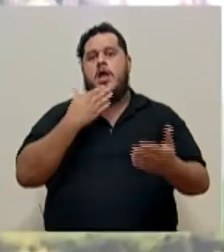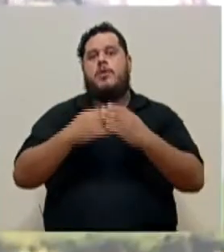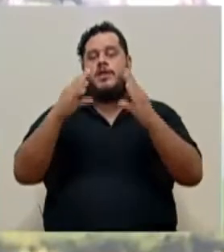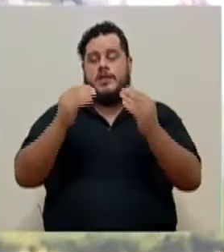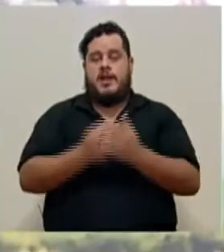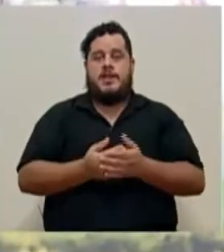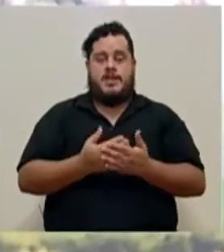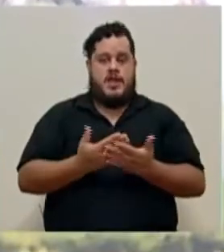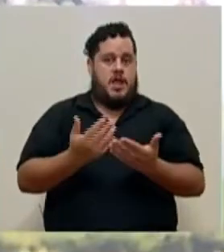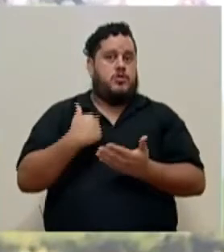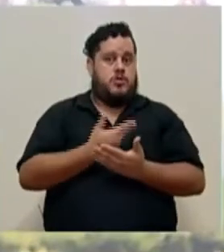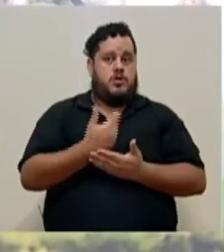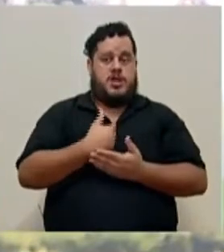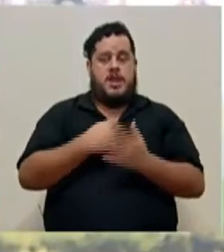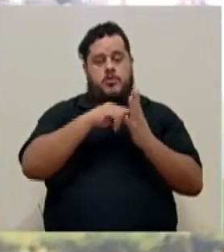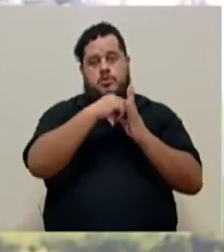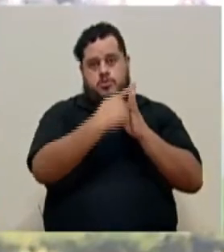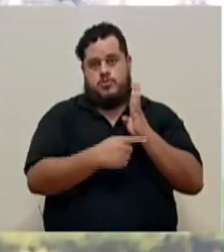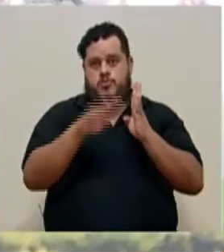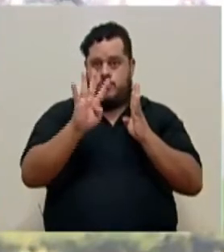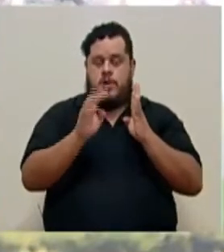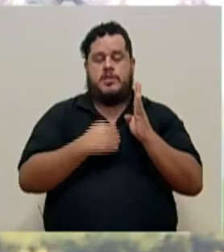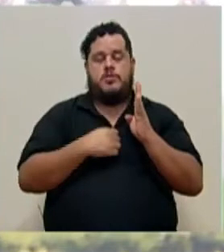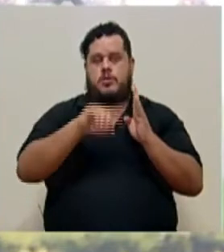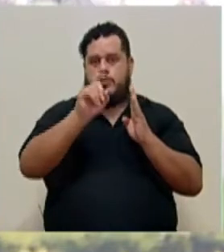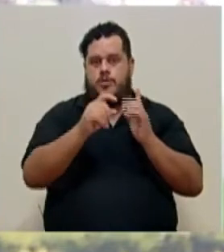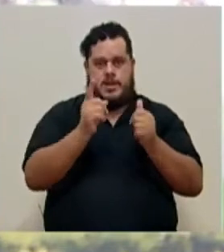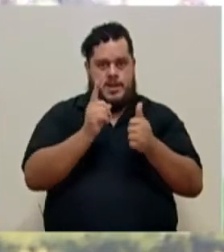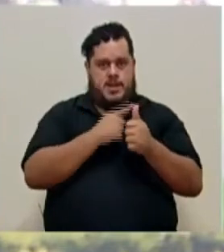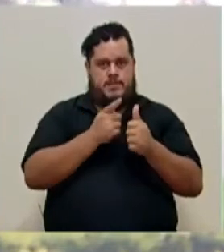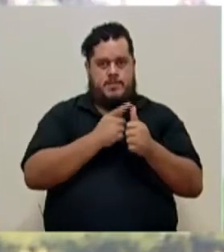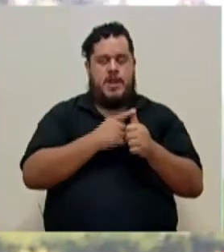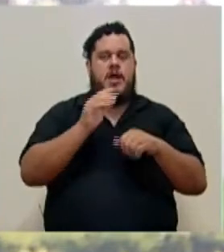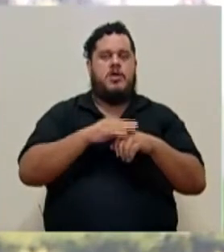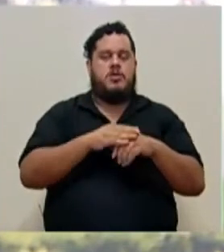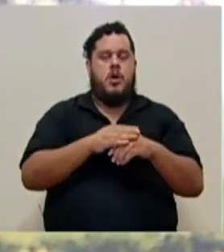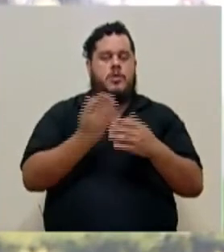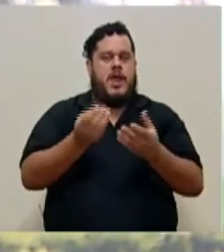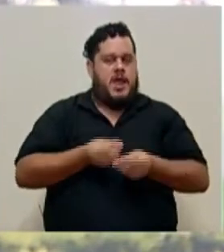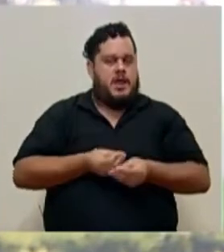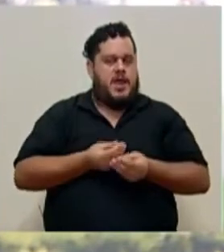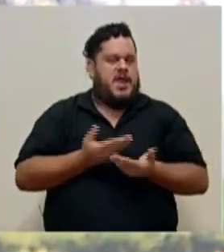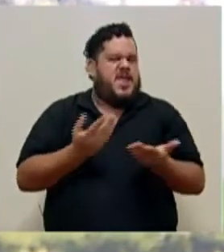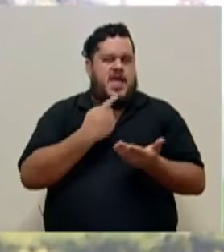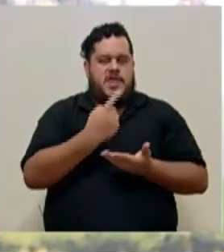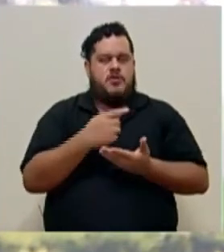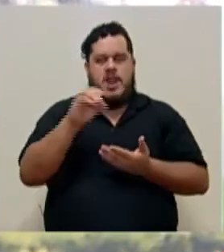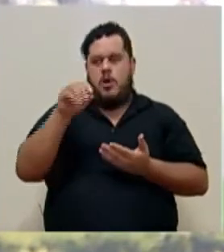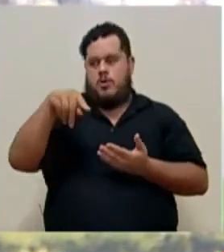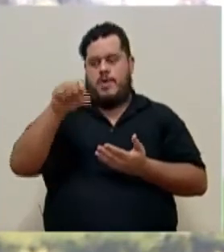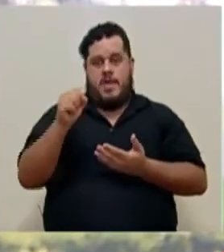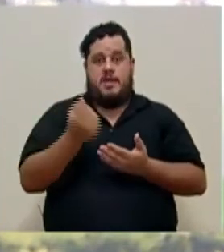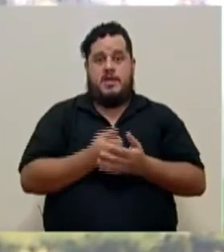ministro. Nosotros tenemos cuatro consultas. La primera sería sobre el pronunciamiento de la OPS que se